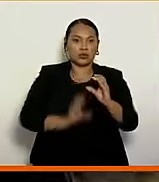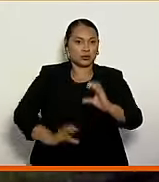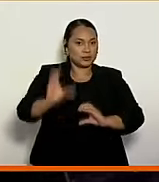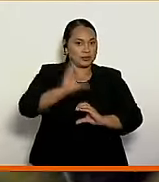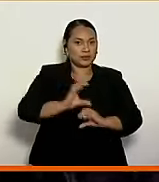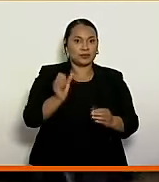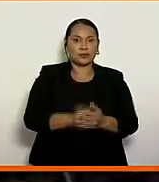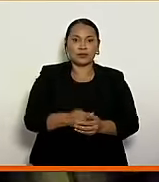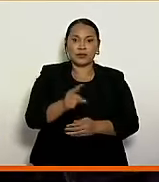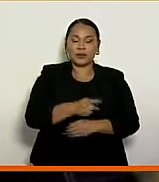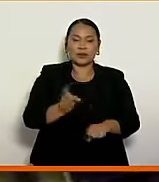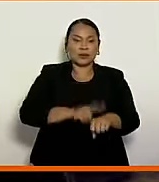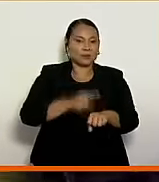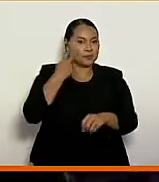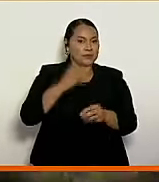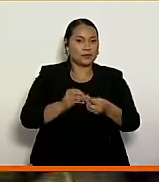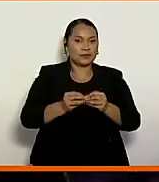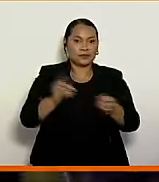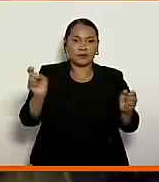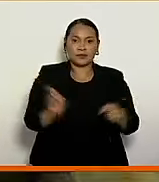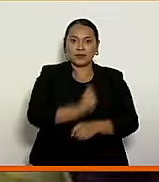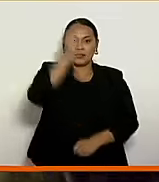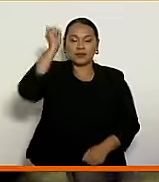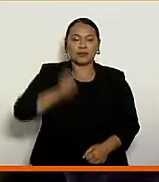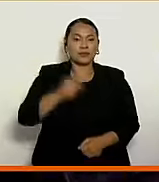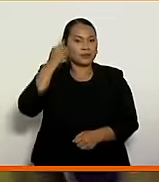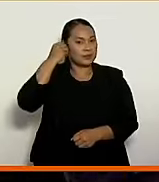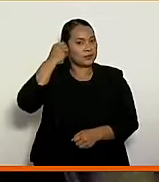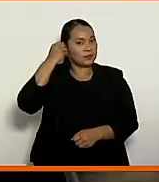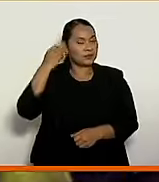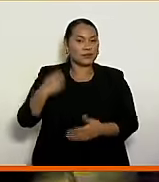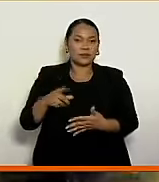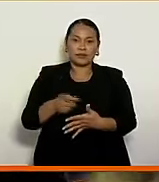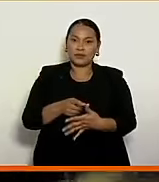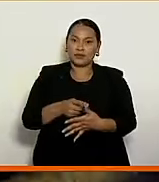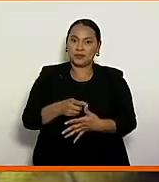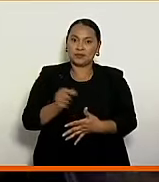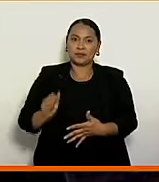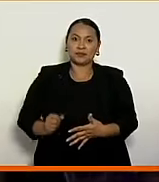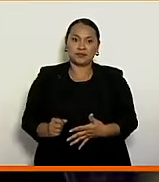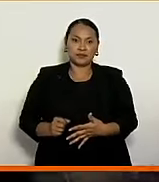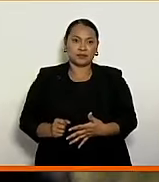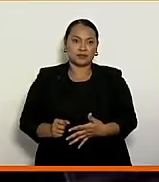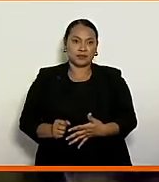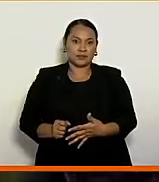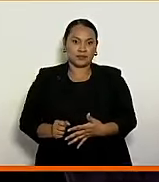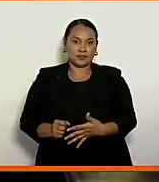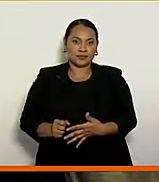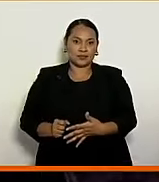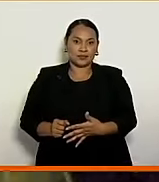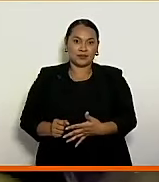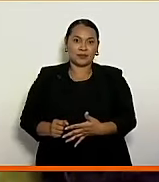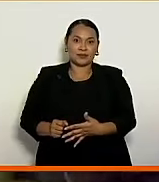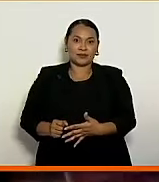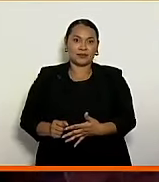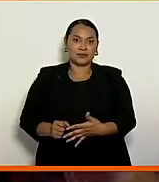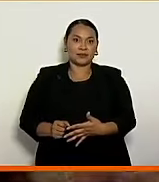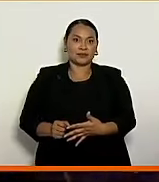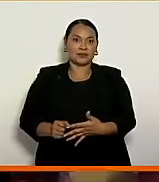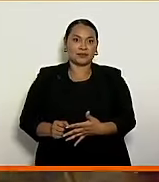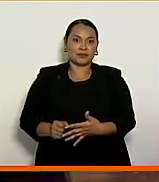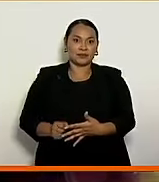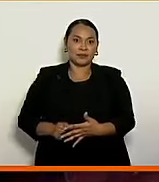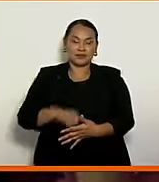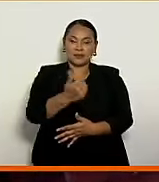de conocer quién lo gana. Vamos a conocer ese primer número millonario y este es, atentos, el